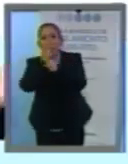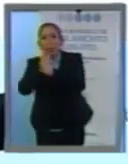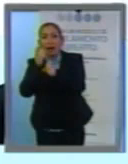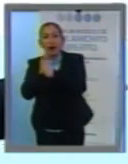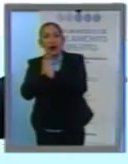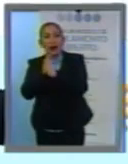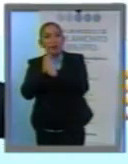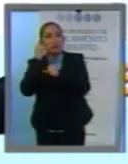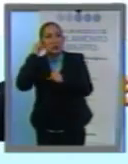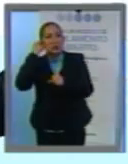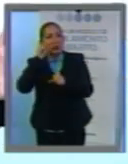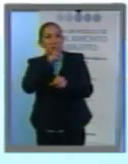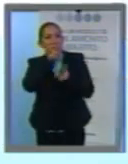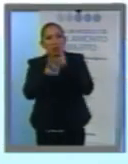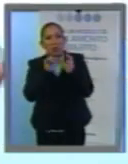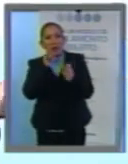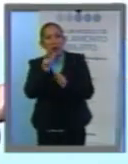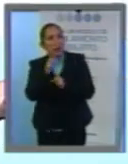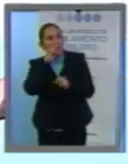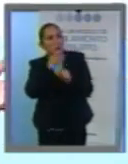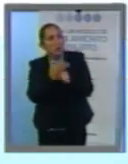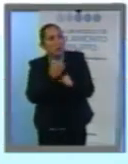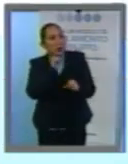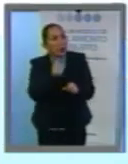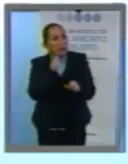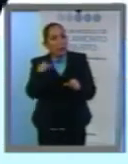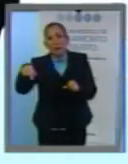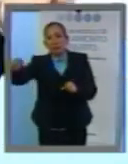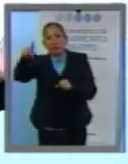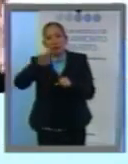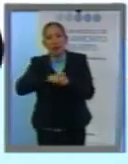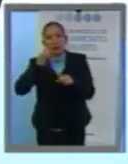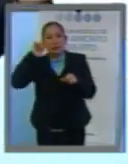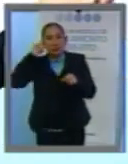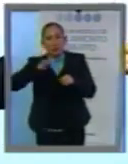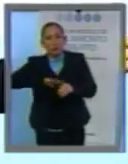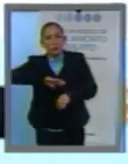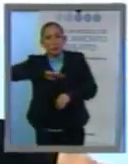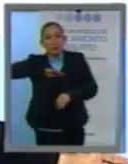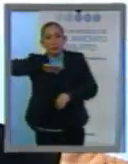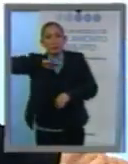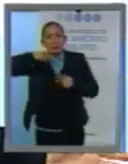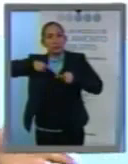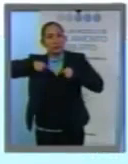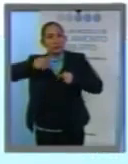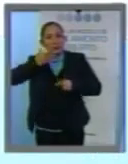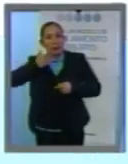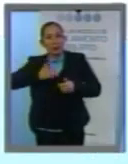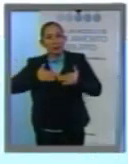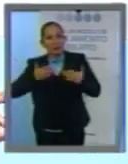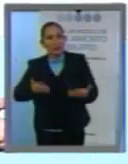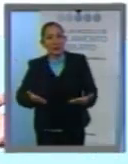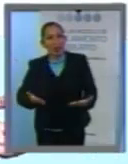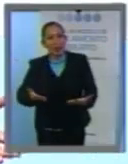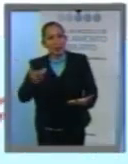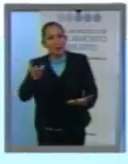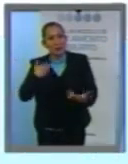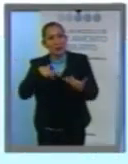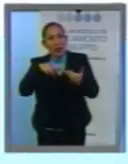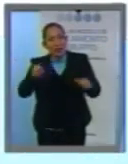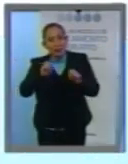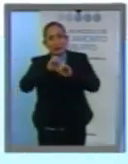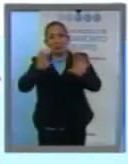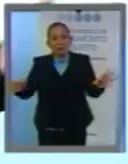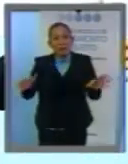y menos resultados en términos de responsabilidades se ven, pues más descontento y más desconfianza existe. Por eso no hay una relación